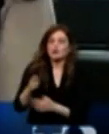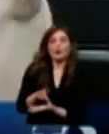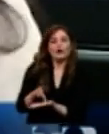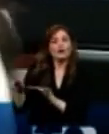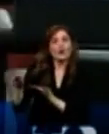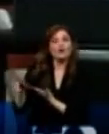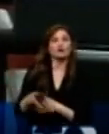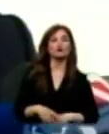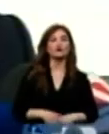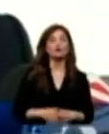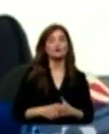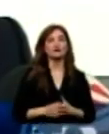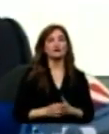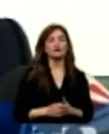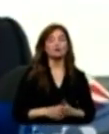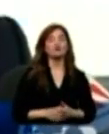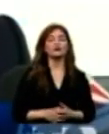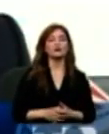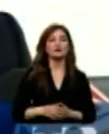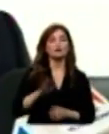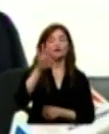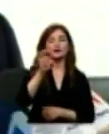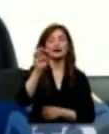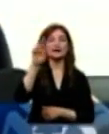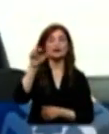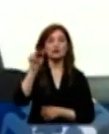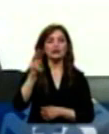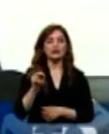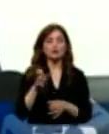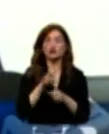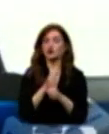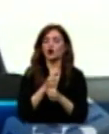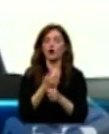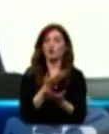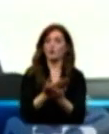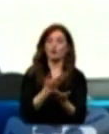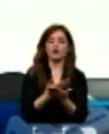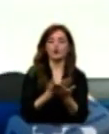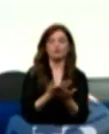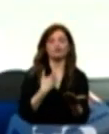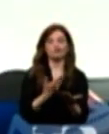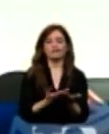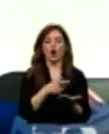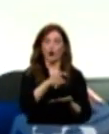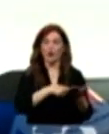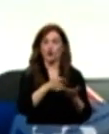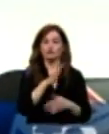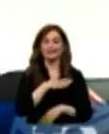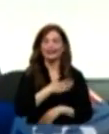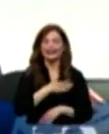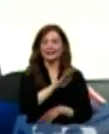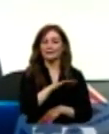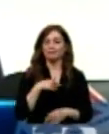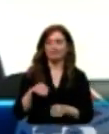pago de sobornos. El señor José Rubén Terán Naranjo, al realizar una oferta, un compromiso de redireccionar un contrato por